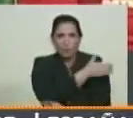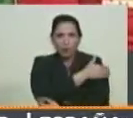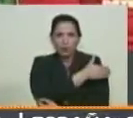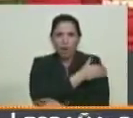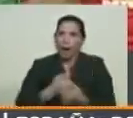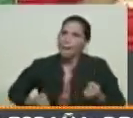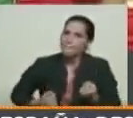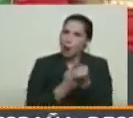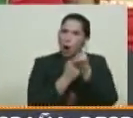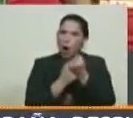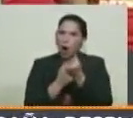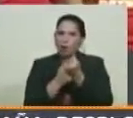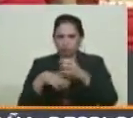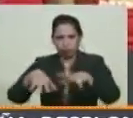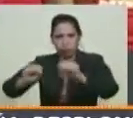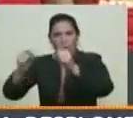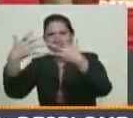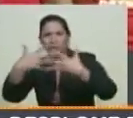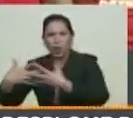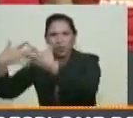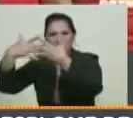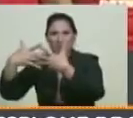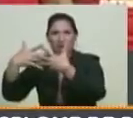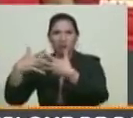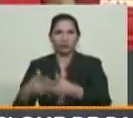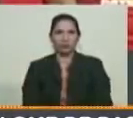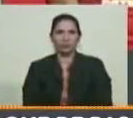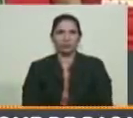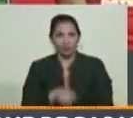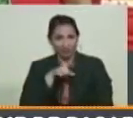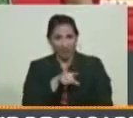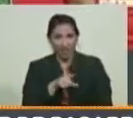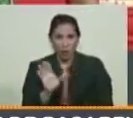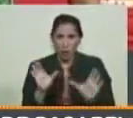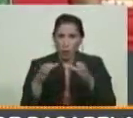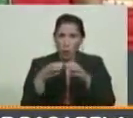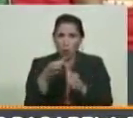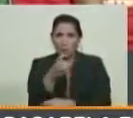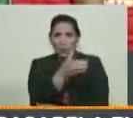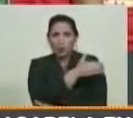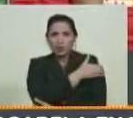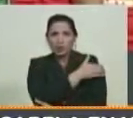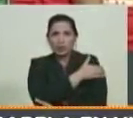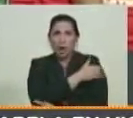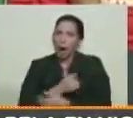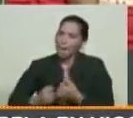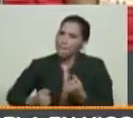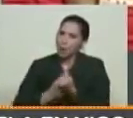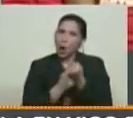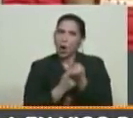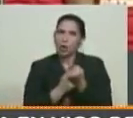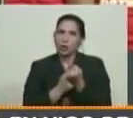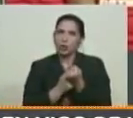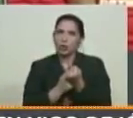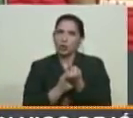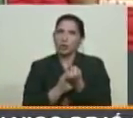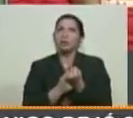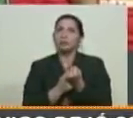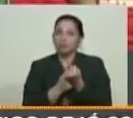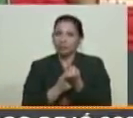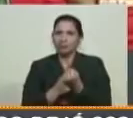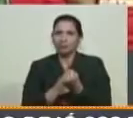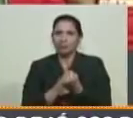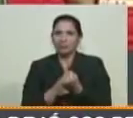el apoyo del imperialismo norteamericano, esa derecha con el apoyo de la burguesía y la